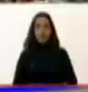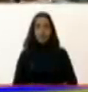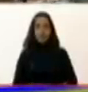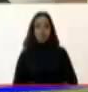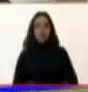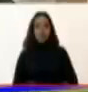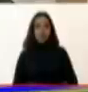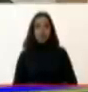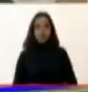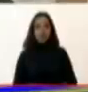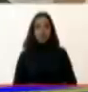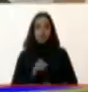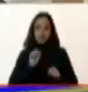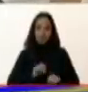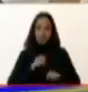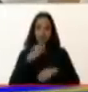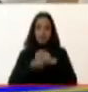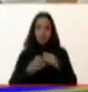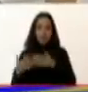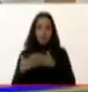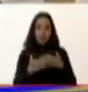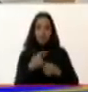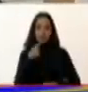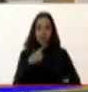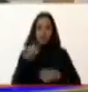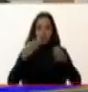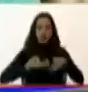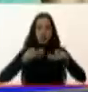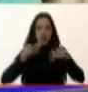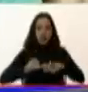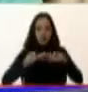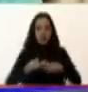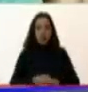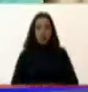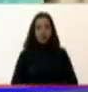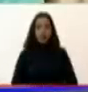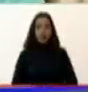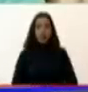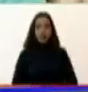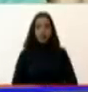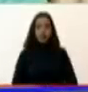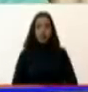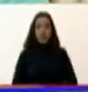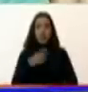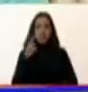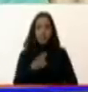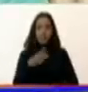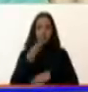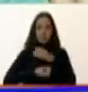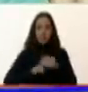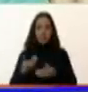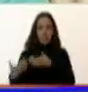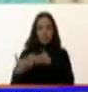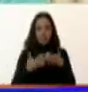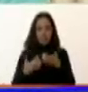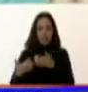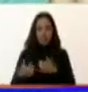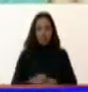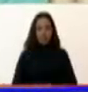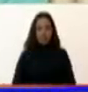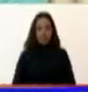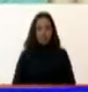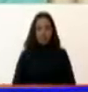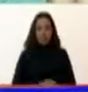Demos la batalla. Yo digo siempre, Ramonet, hay que dar la batalla